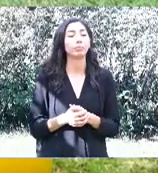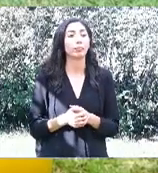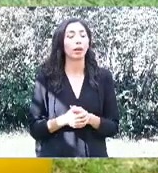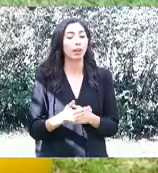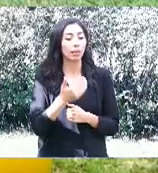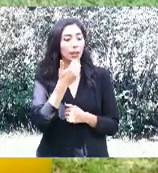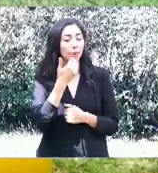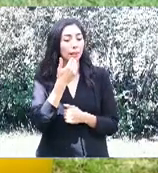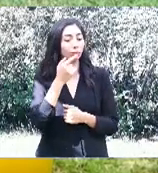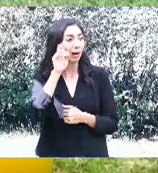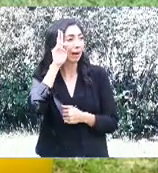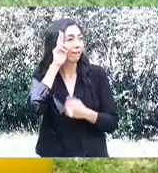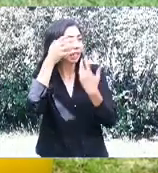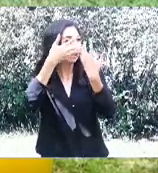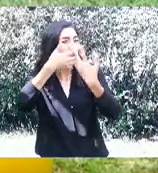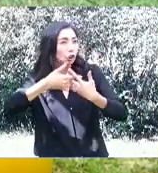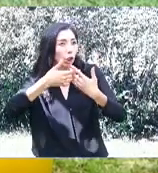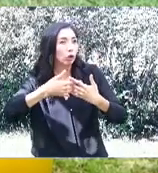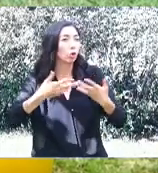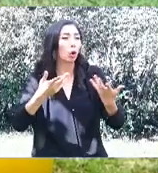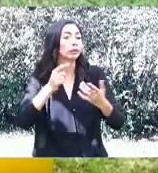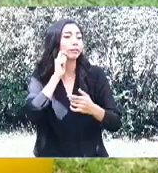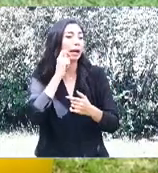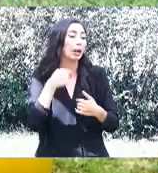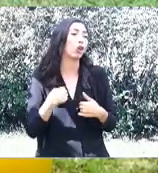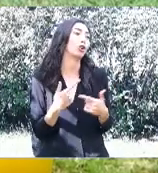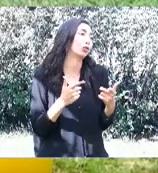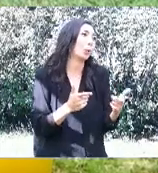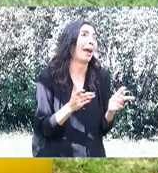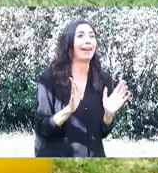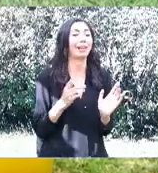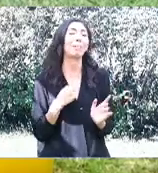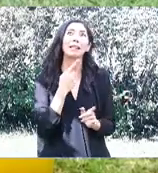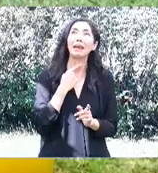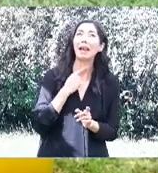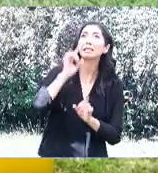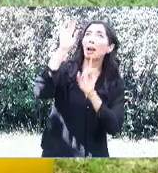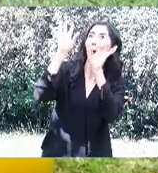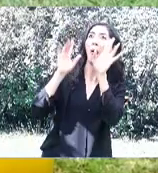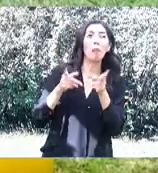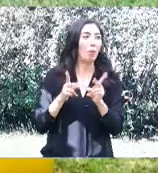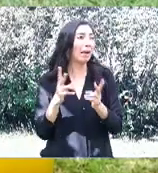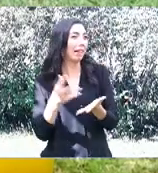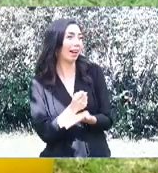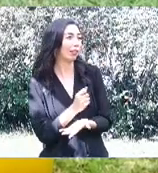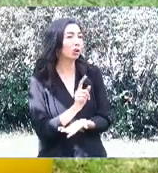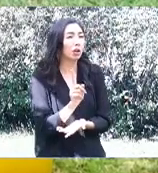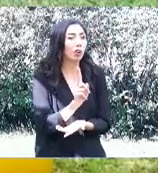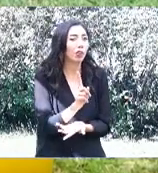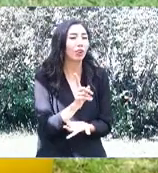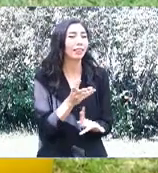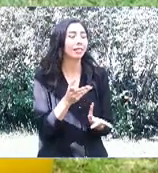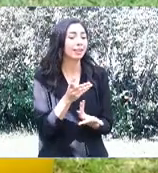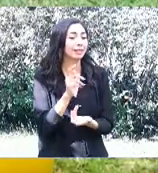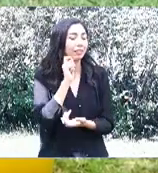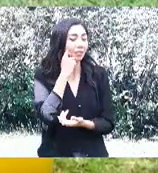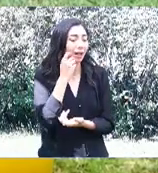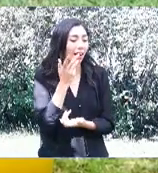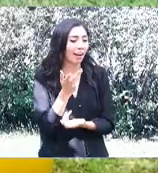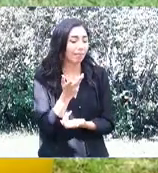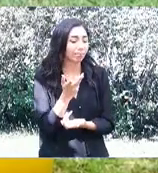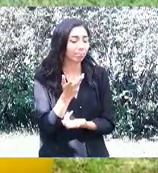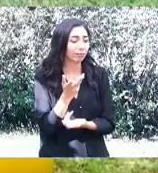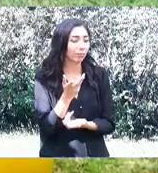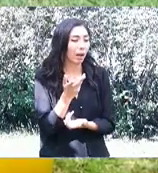la reflexión que quiero levantar no es de decir que tuve mucha suerte de encontrar algo que me interesara y poder desarrollarlo después sino más bien el que hay